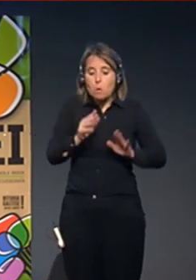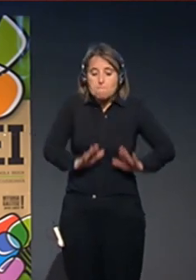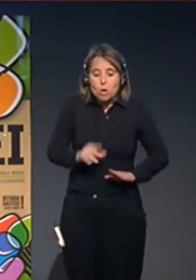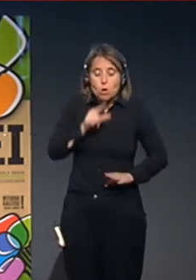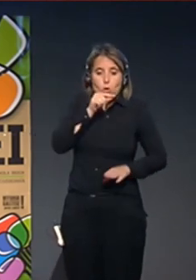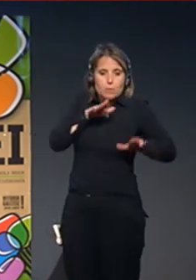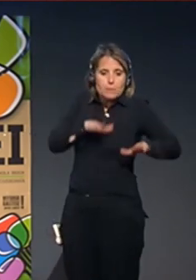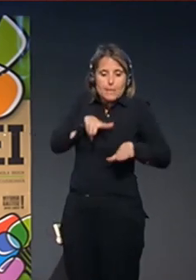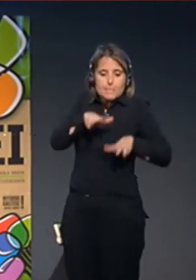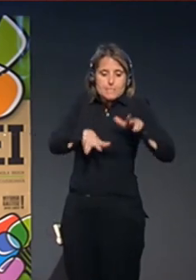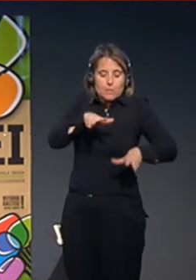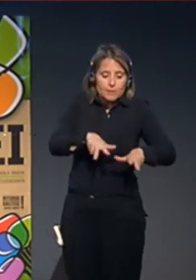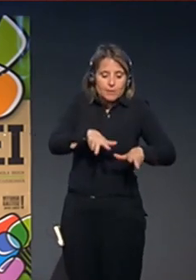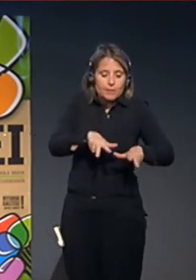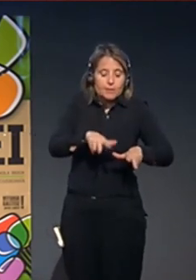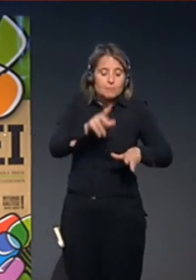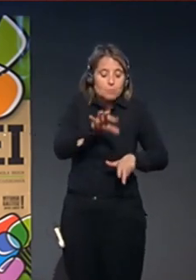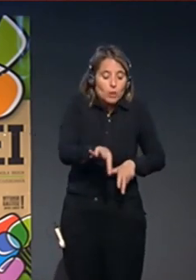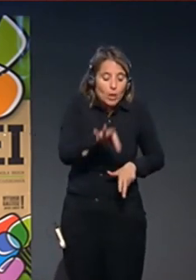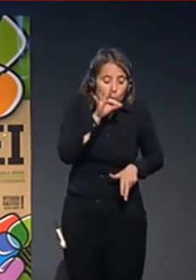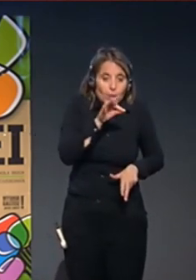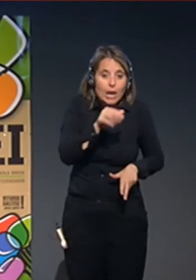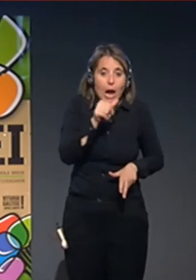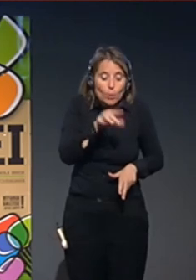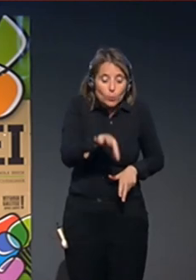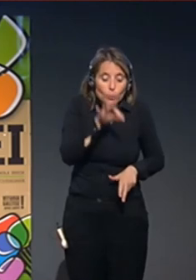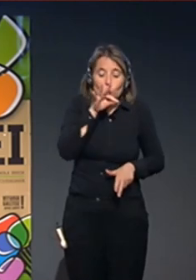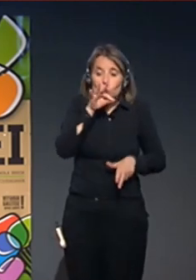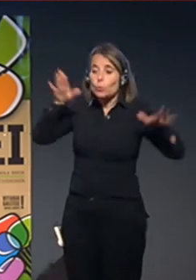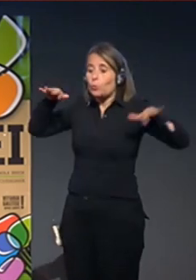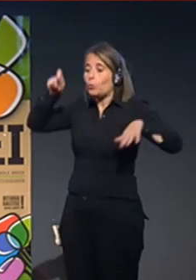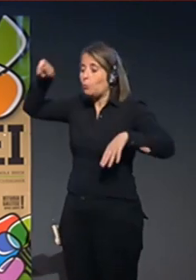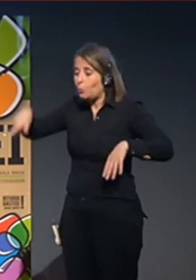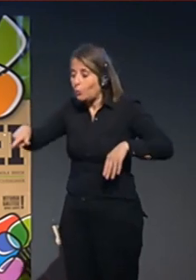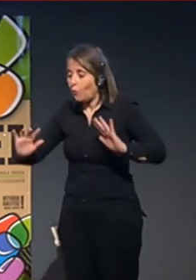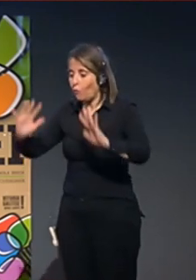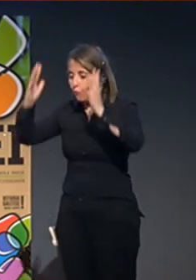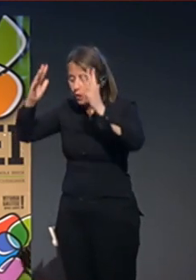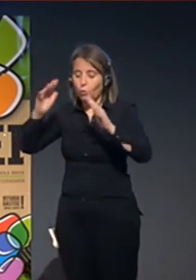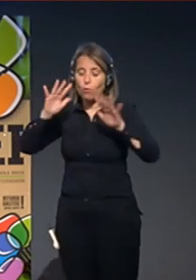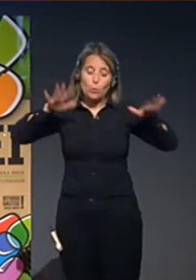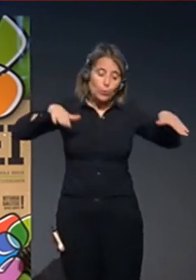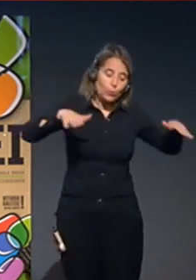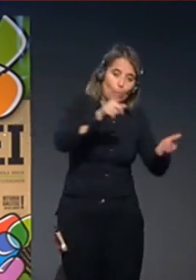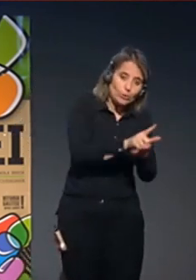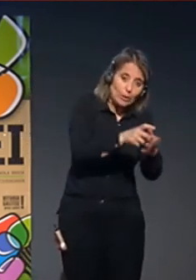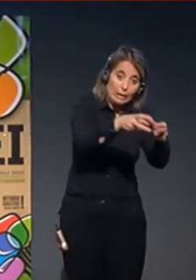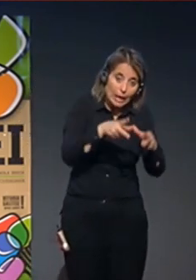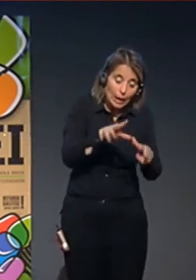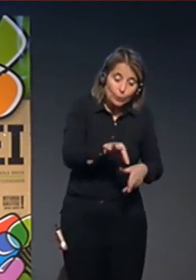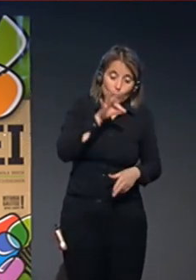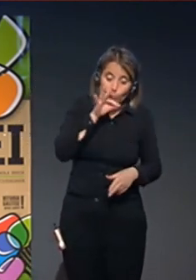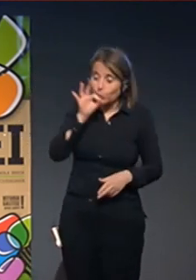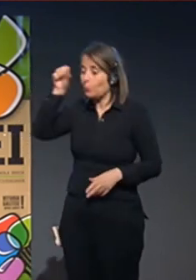el colibrí va el lago coge una gotita en el pico Sube arriba y la echa sobre el fuego y vuelve al lago coge otra gotita